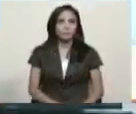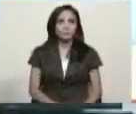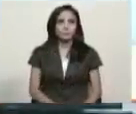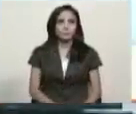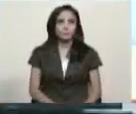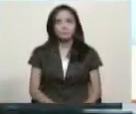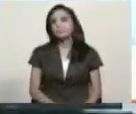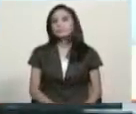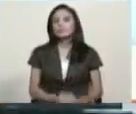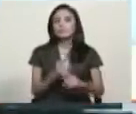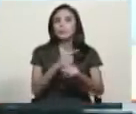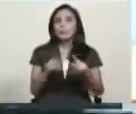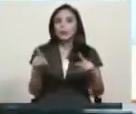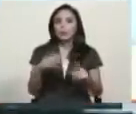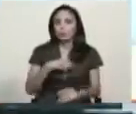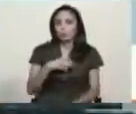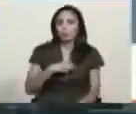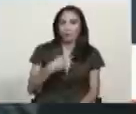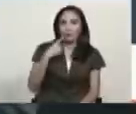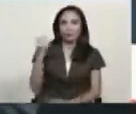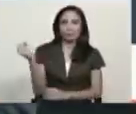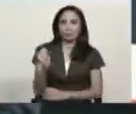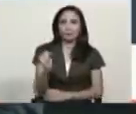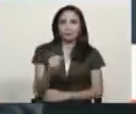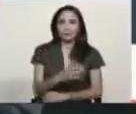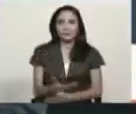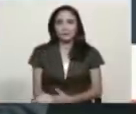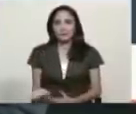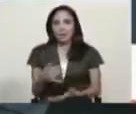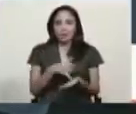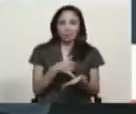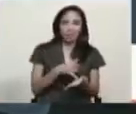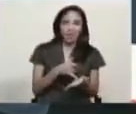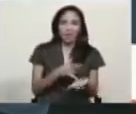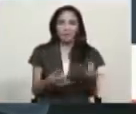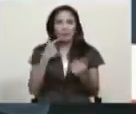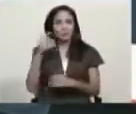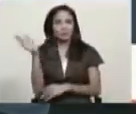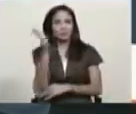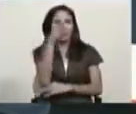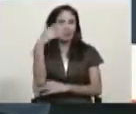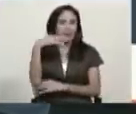pero no podíamos bajar nuestras banderas